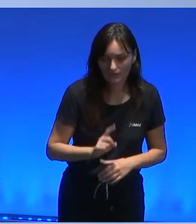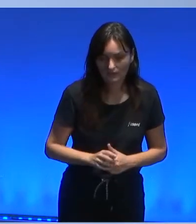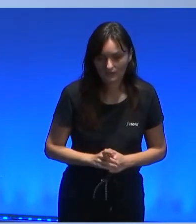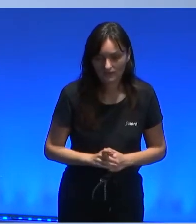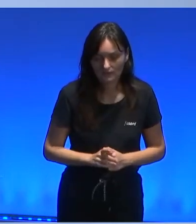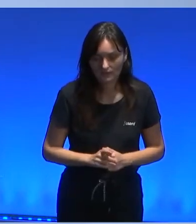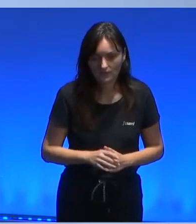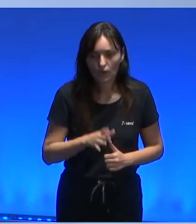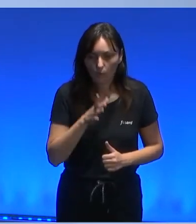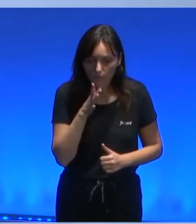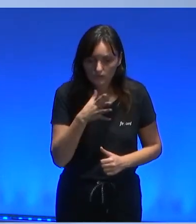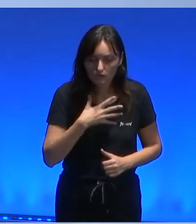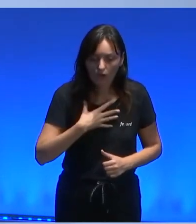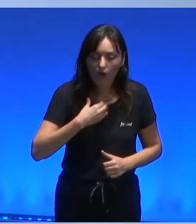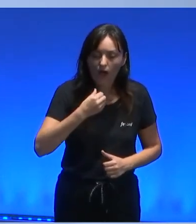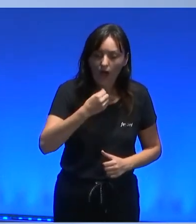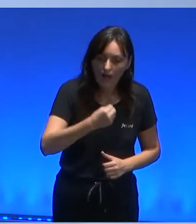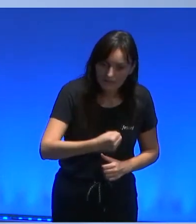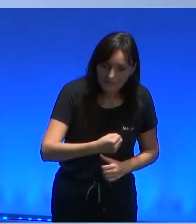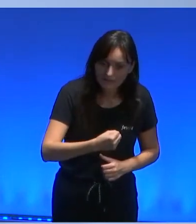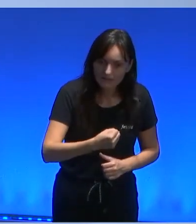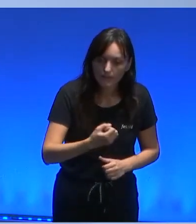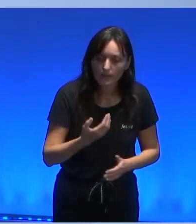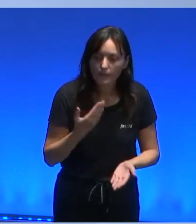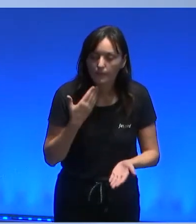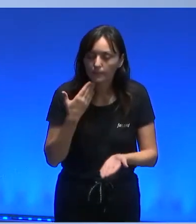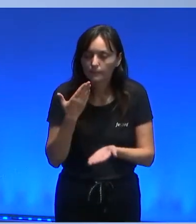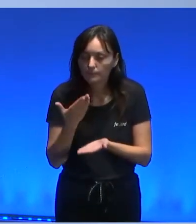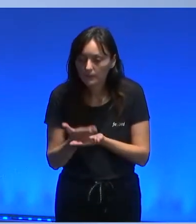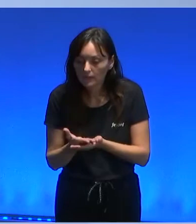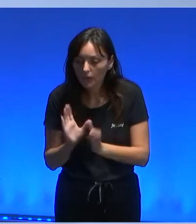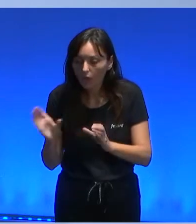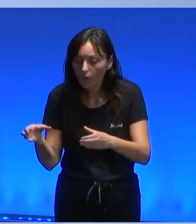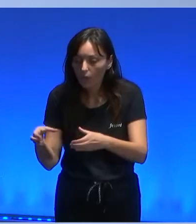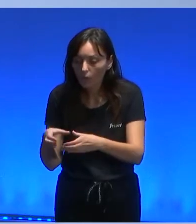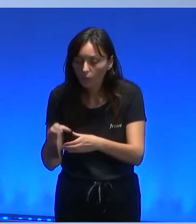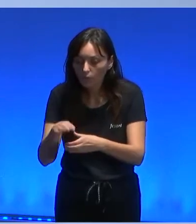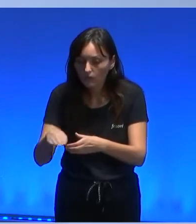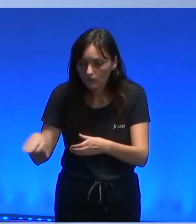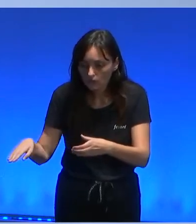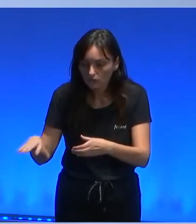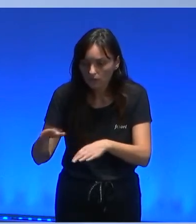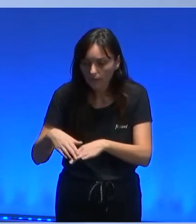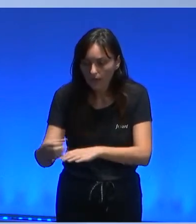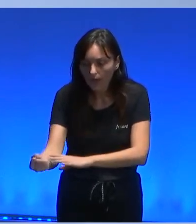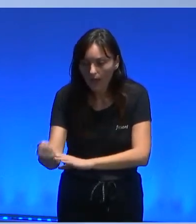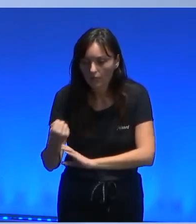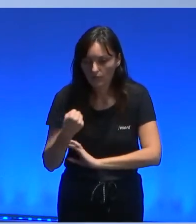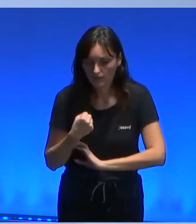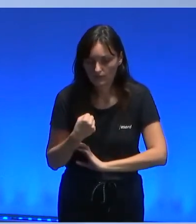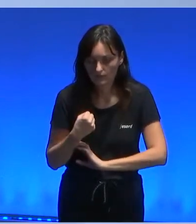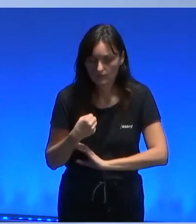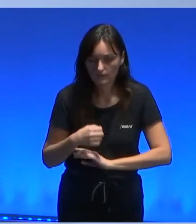Y por esto el alcalde pide a un grupo de niños de ayudarlo